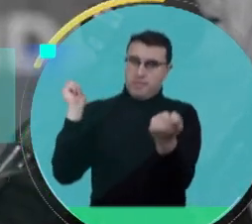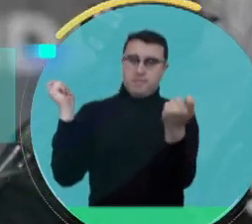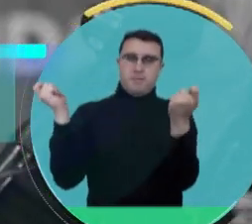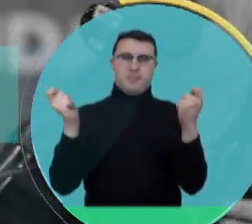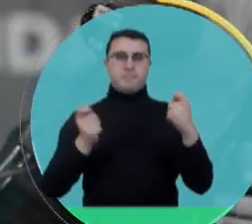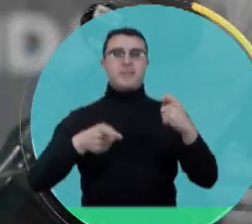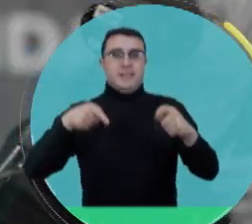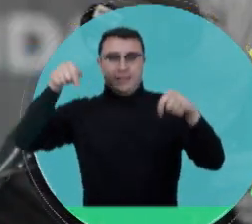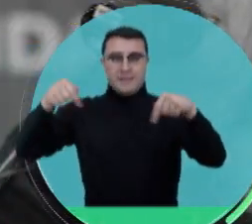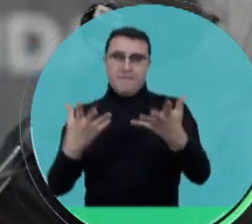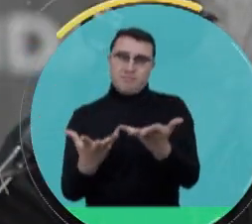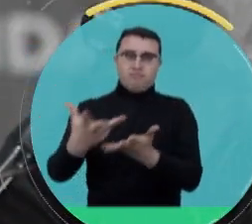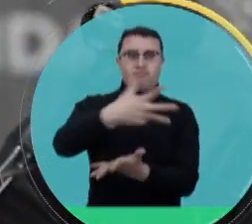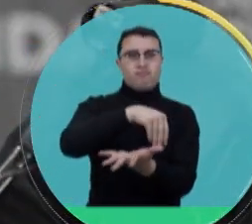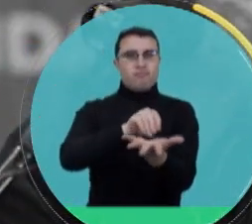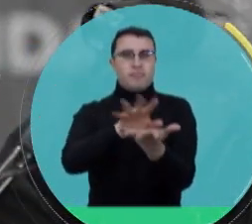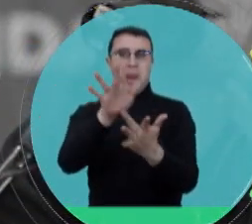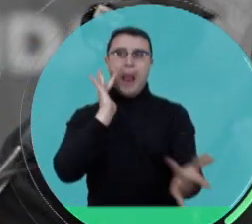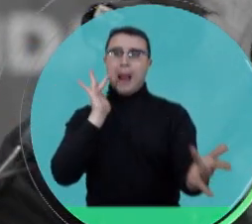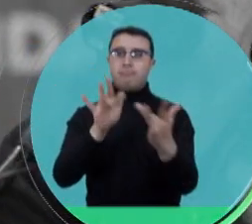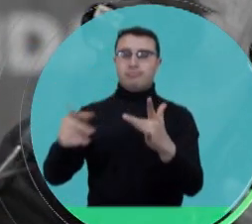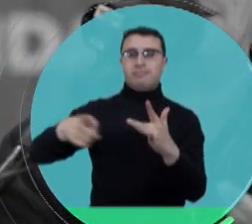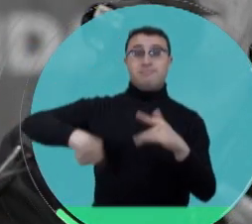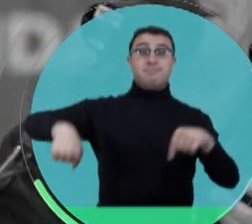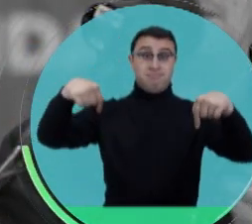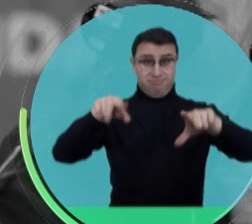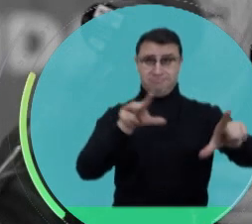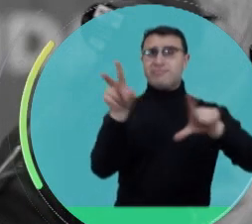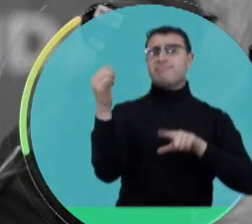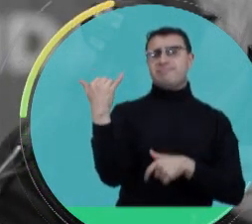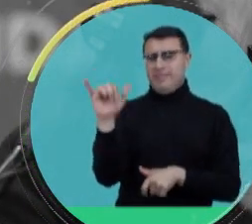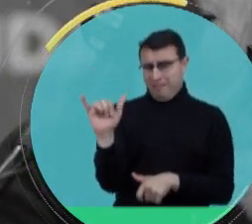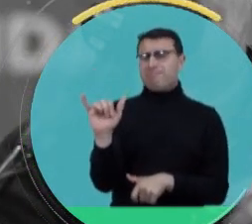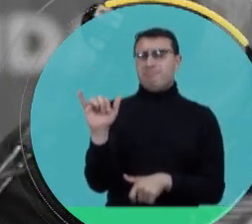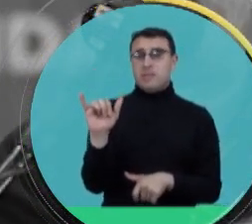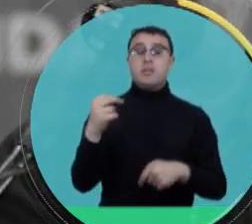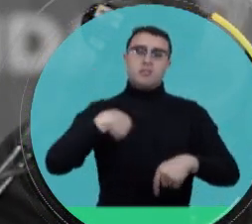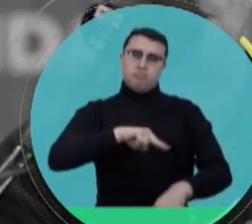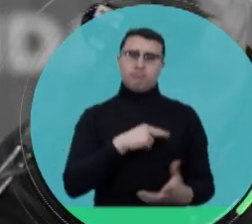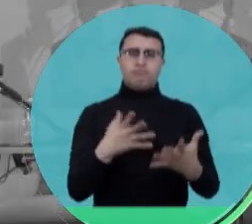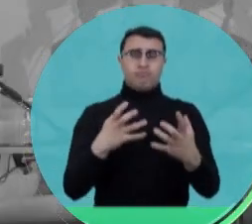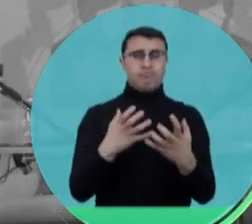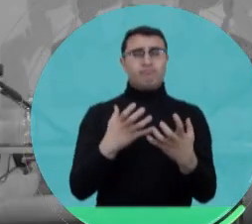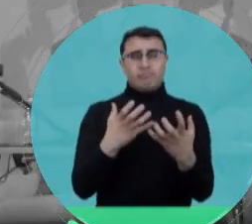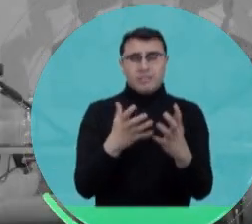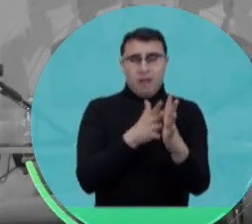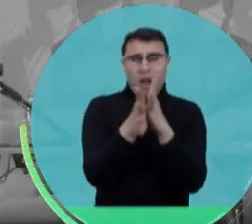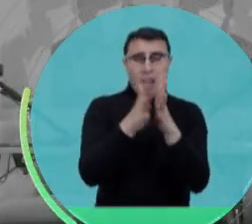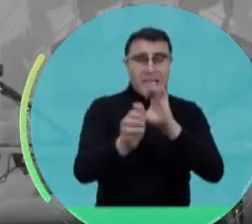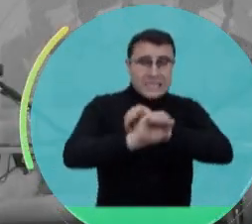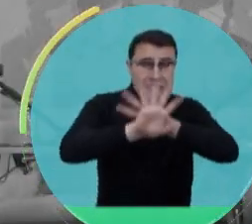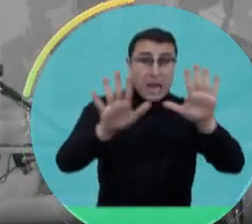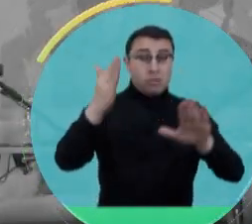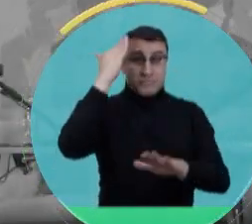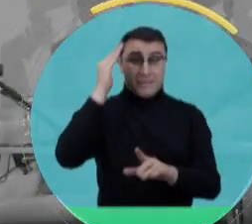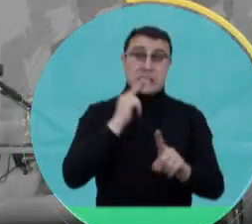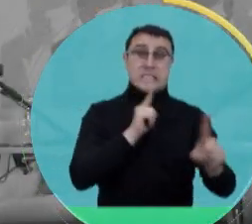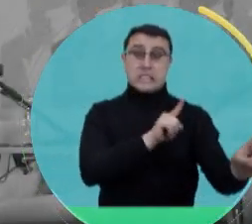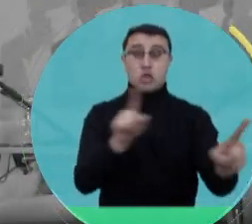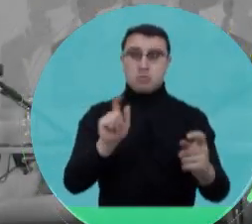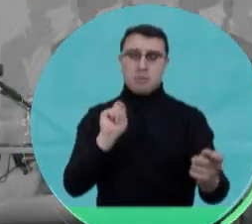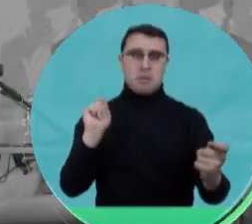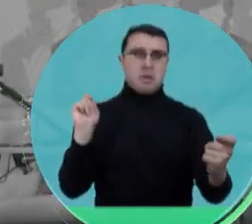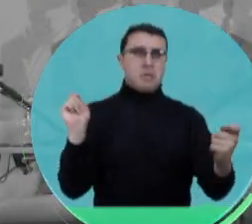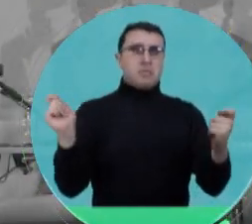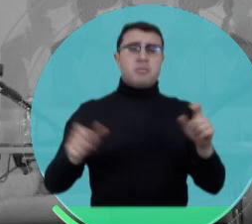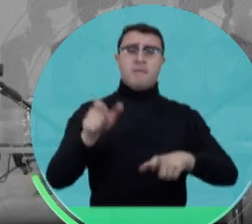transformarse Y ser más transmedial que es lo que estamos haciendo desde el 13 entender un poco que las narrativas cambian y de que